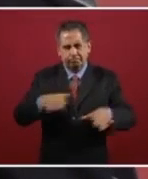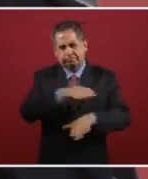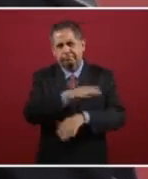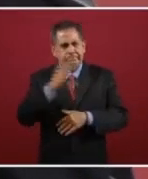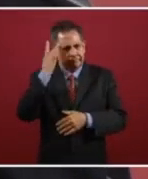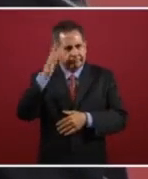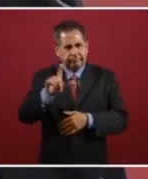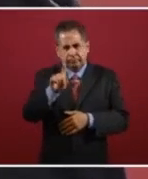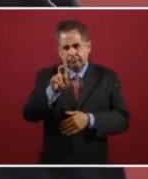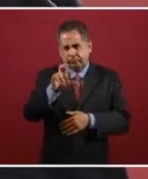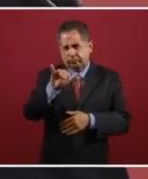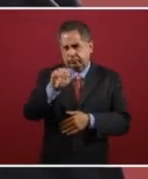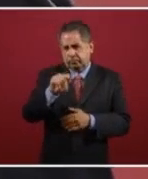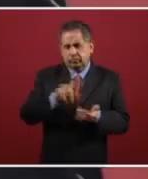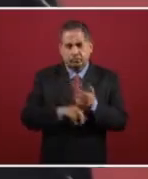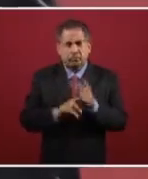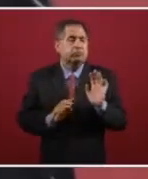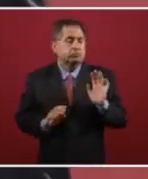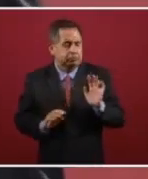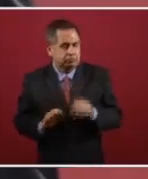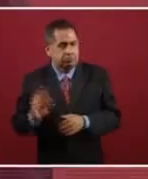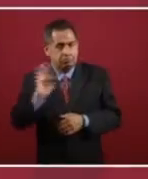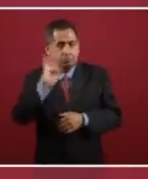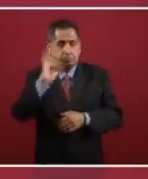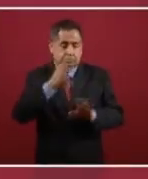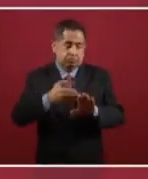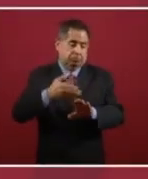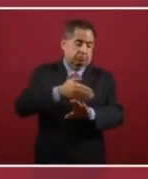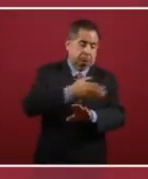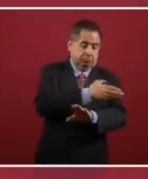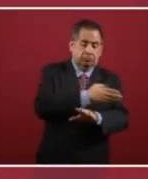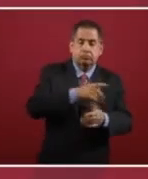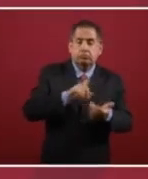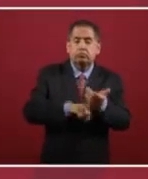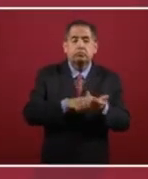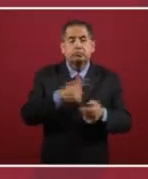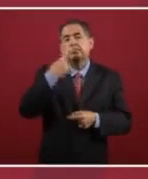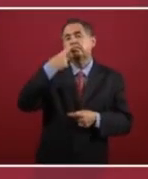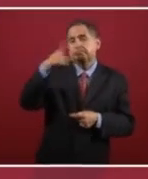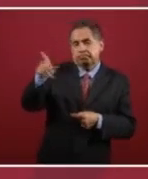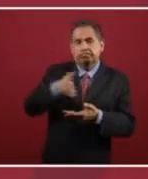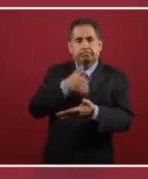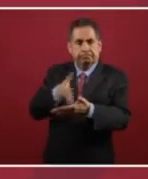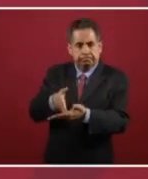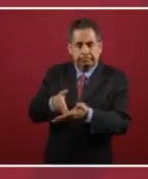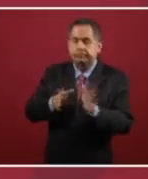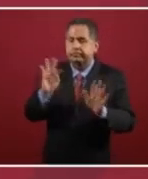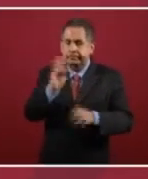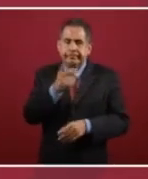a lo mejor por el procedimiento legal por qué